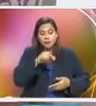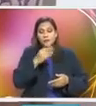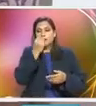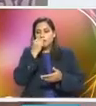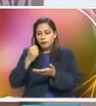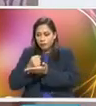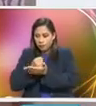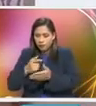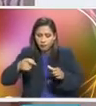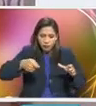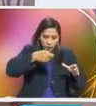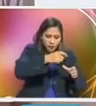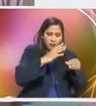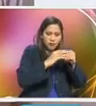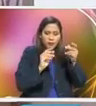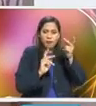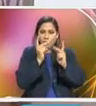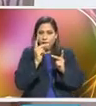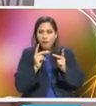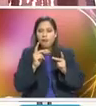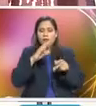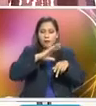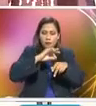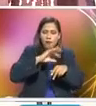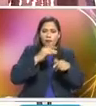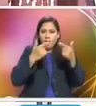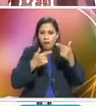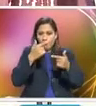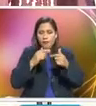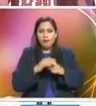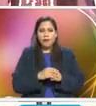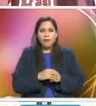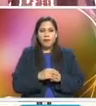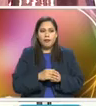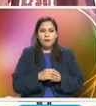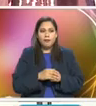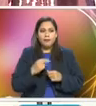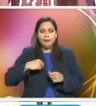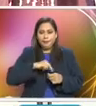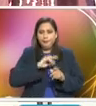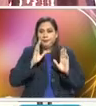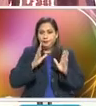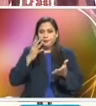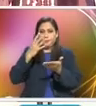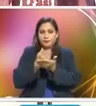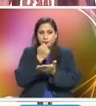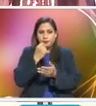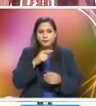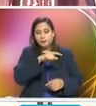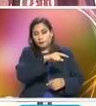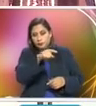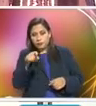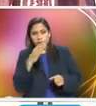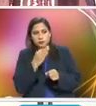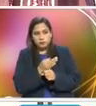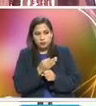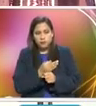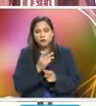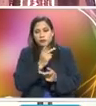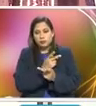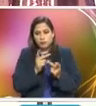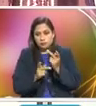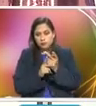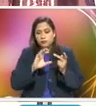alimentos variados, frutas, verduras, como te digo, carne, leche fresca. Hemos logrado que ellos estén ahorita con un proyecto